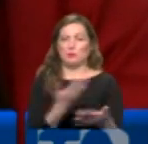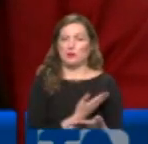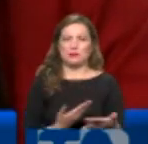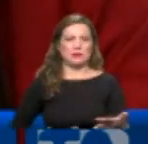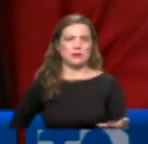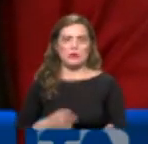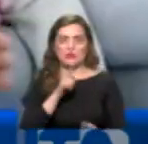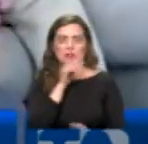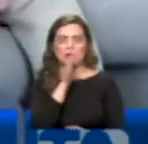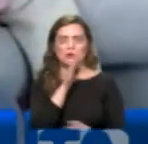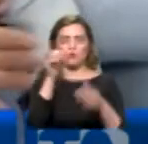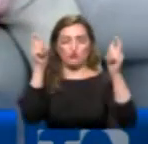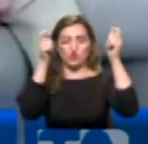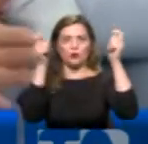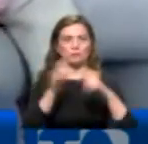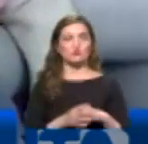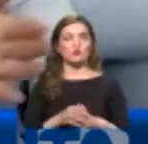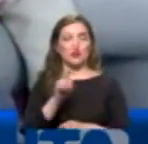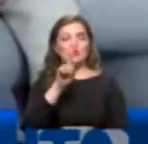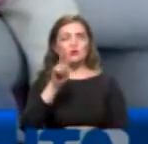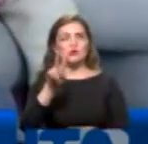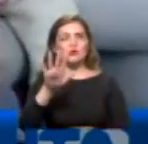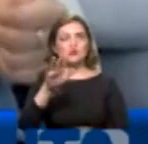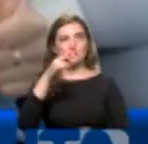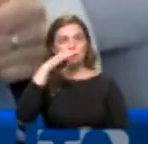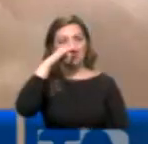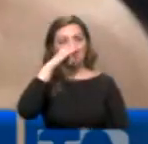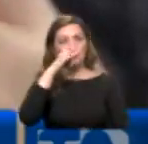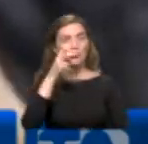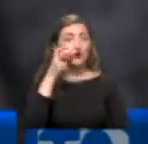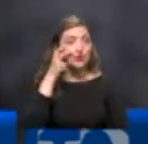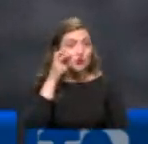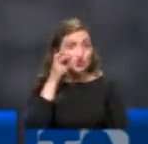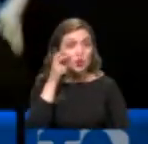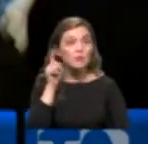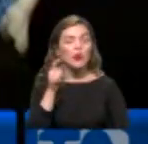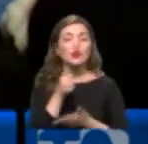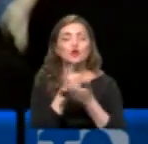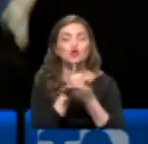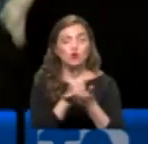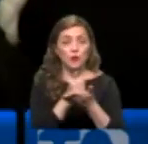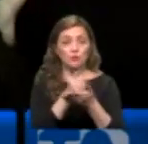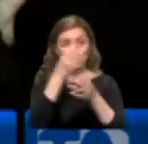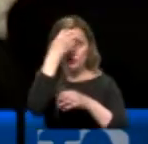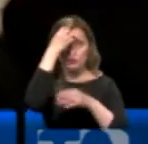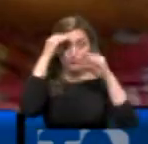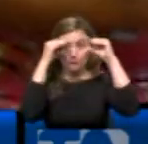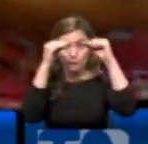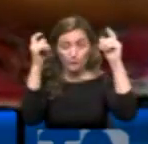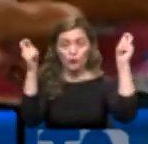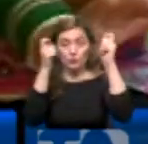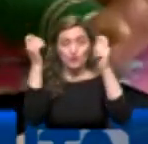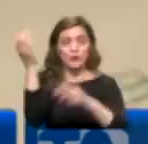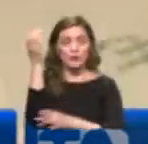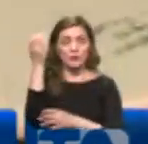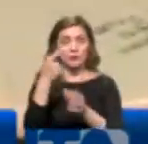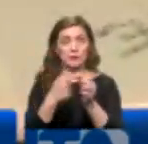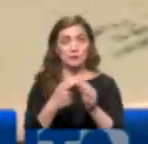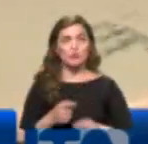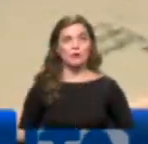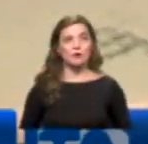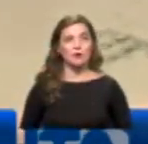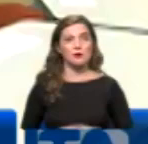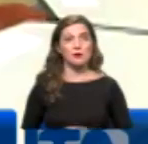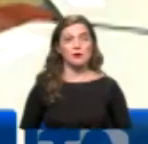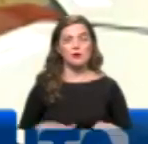siempre de la fundación. Son 125 niños con síndrome de Down que reciben ayuda y educación en la Fundación Reina de Quito. Aquí